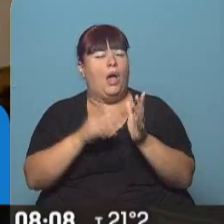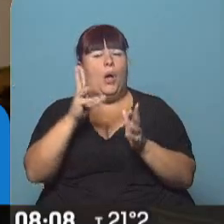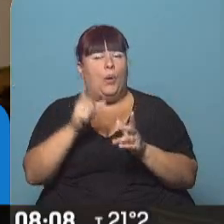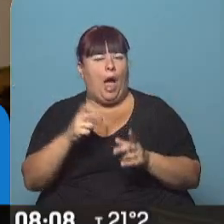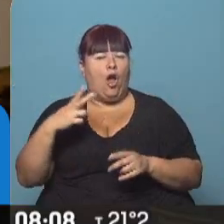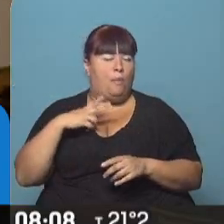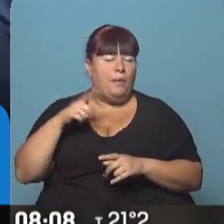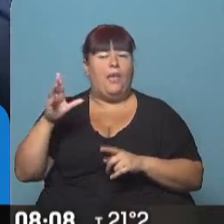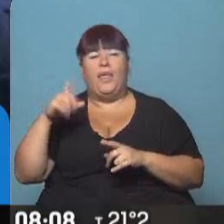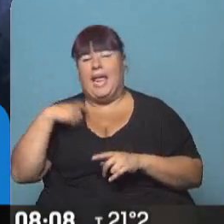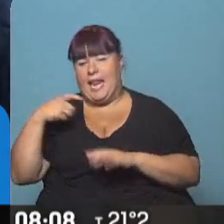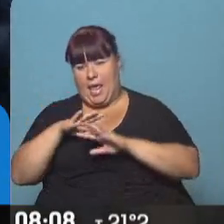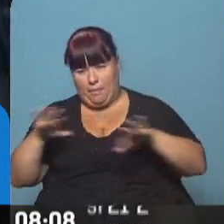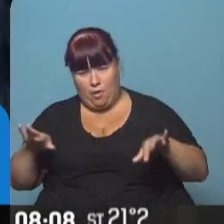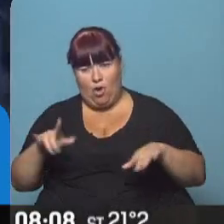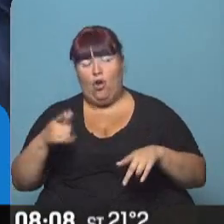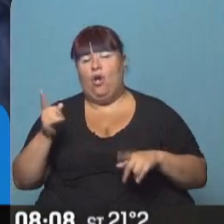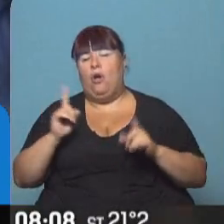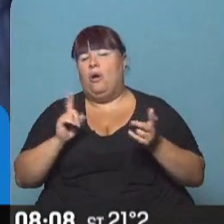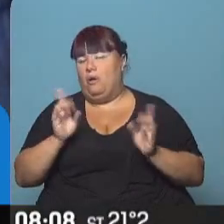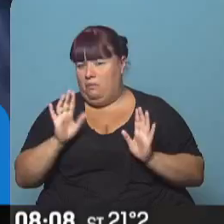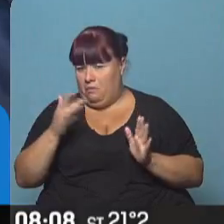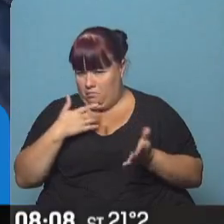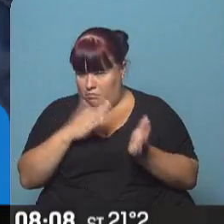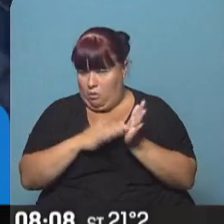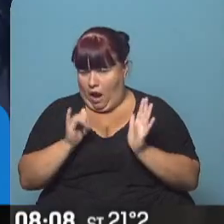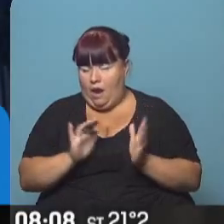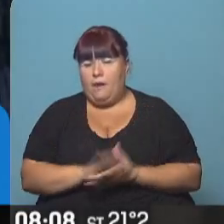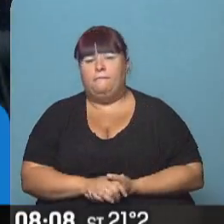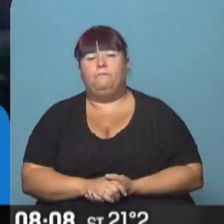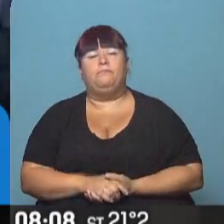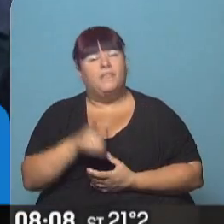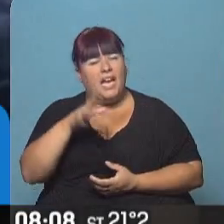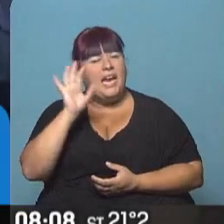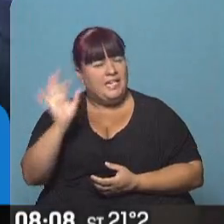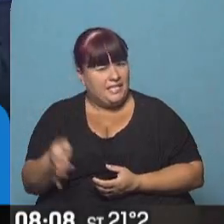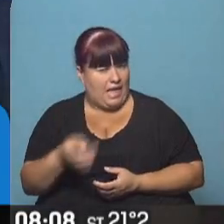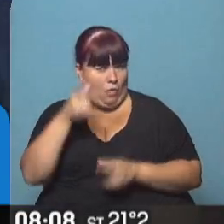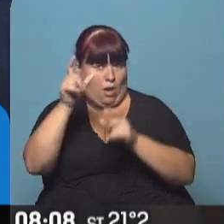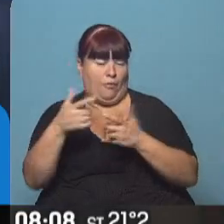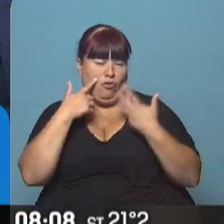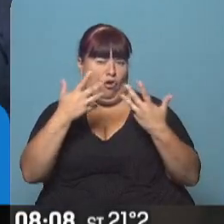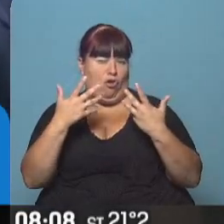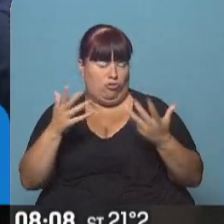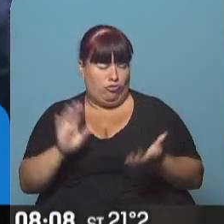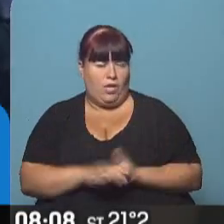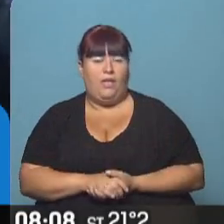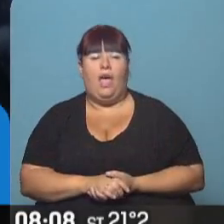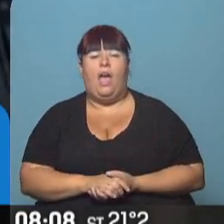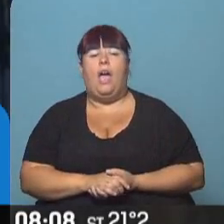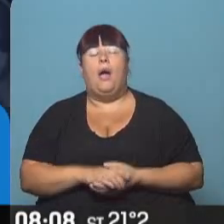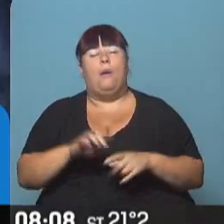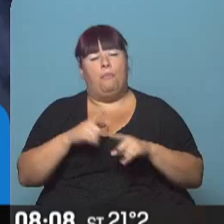personales y los de gremio cuando alguna razón mínima él tiene claro estante de un hombre público 9